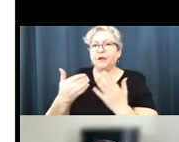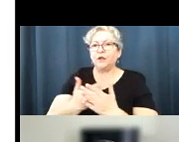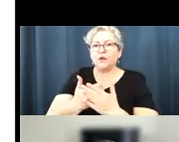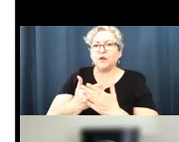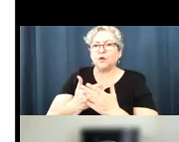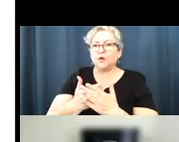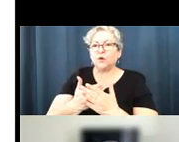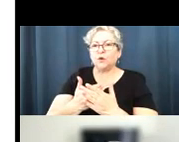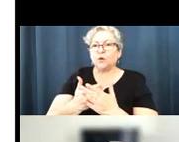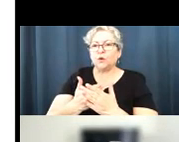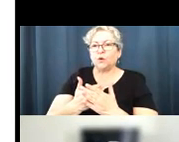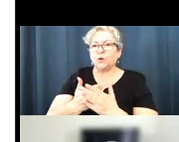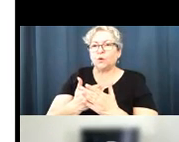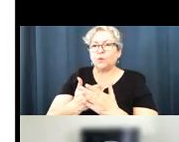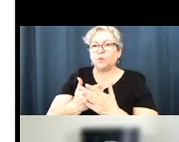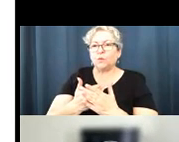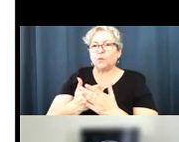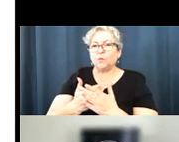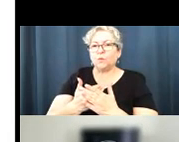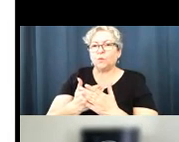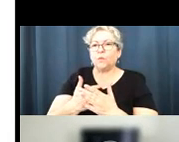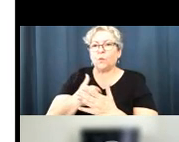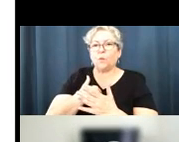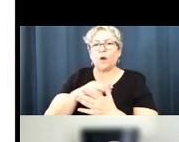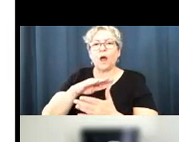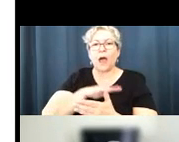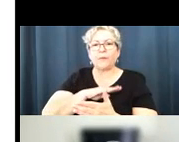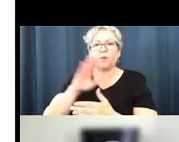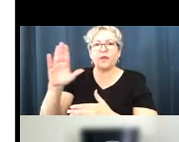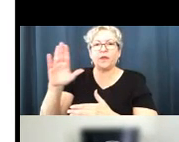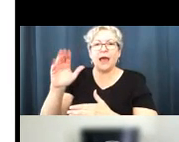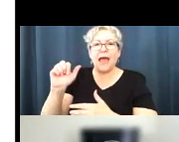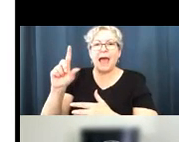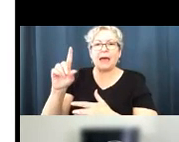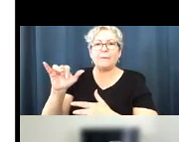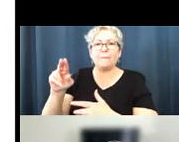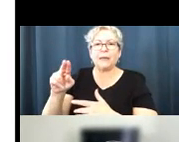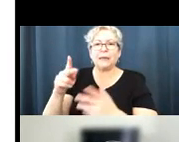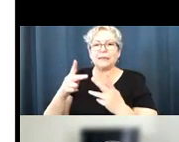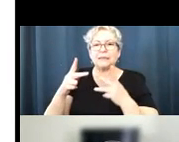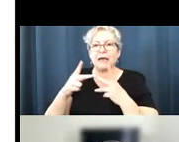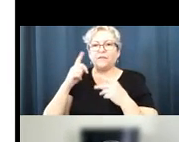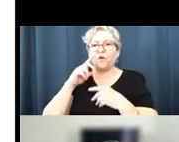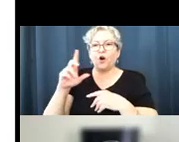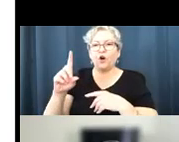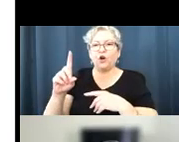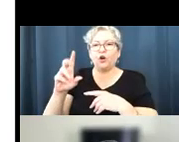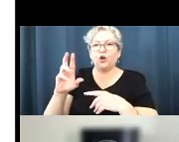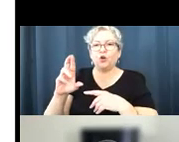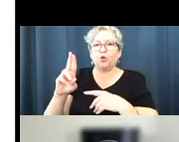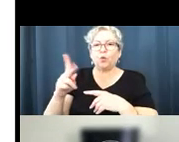Sí. FB usa Drupal. Estamos muy contentos con ese sitio, pero sé